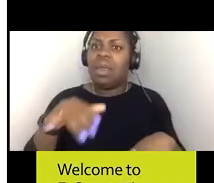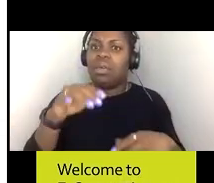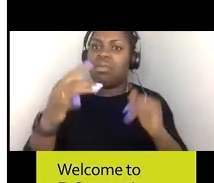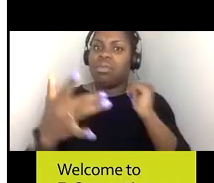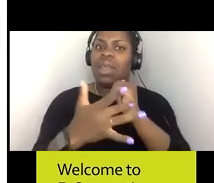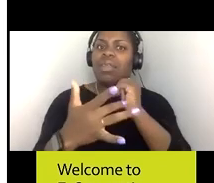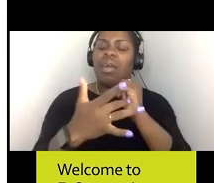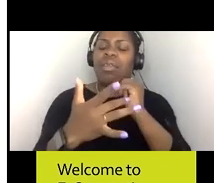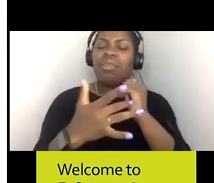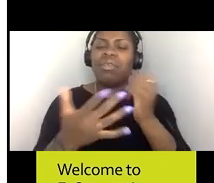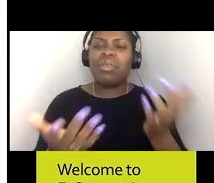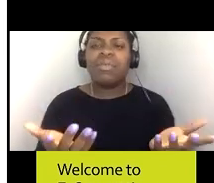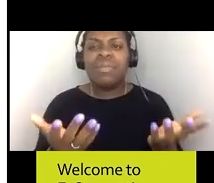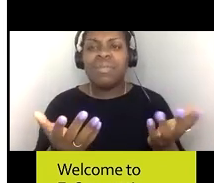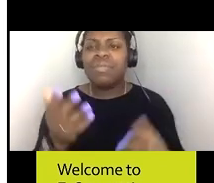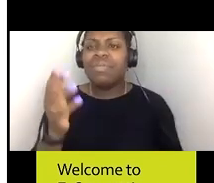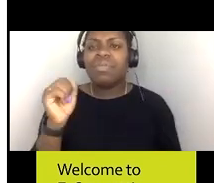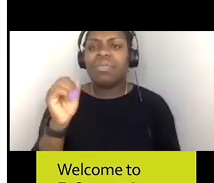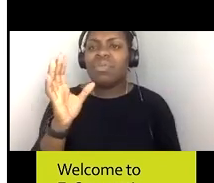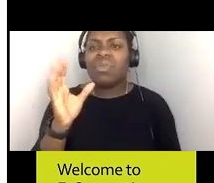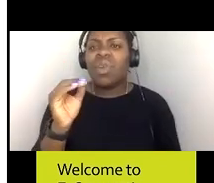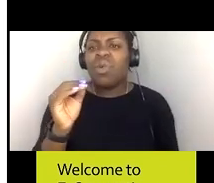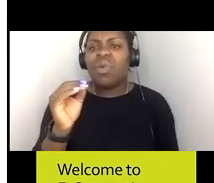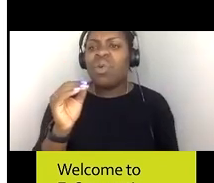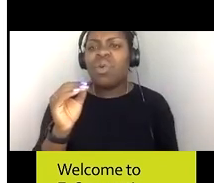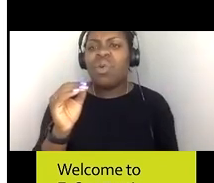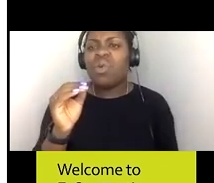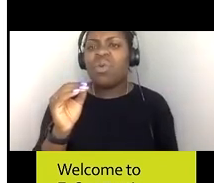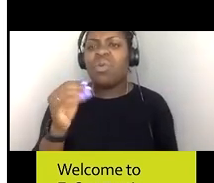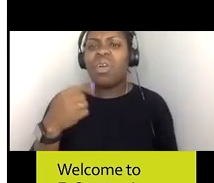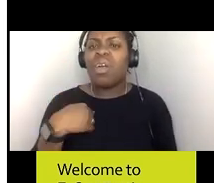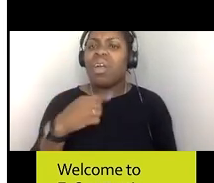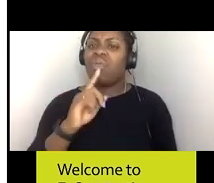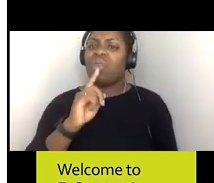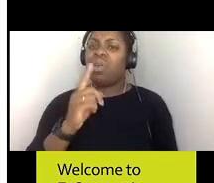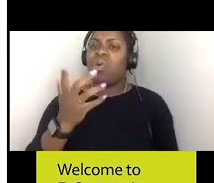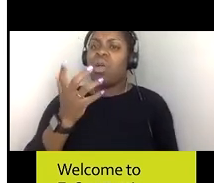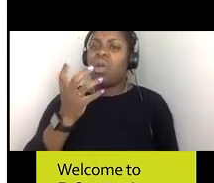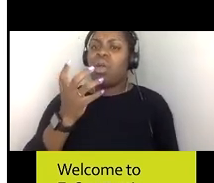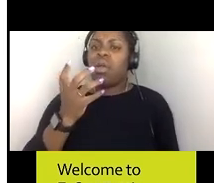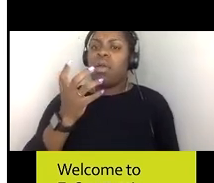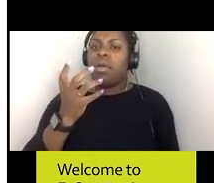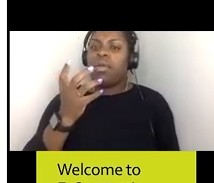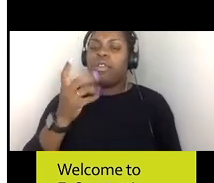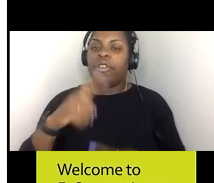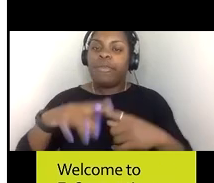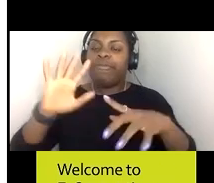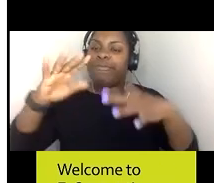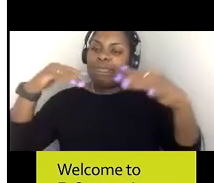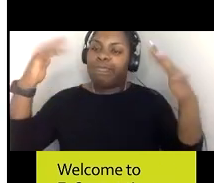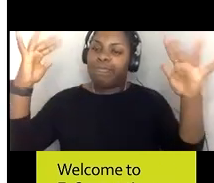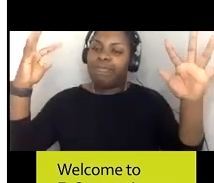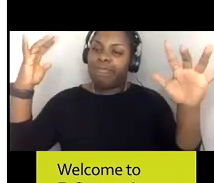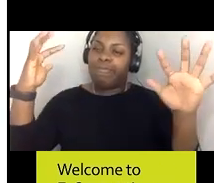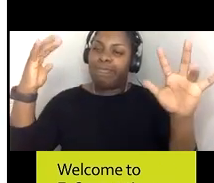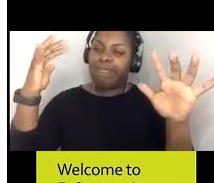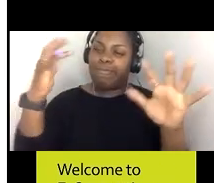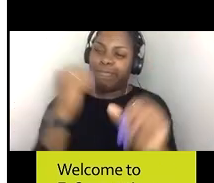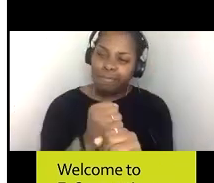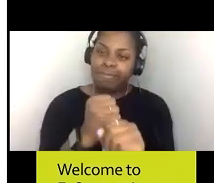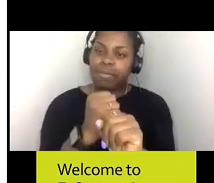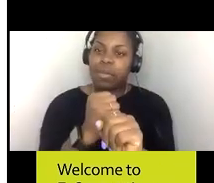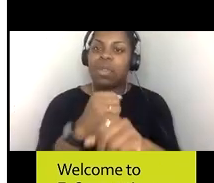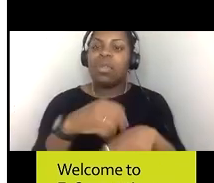pero toda esta tecnología está cogiendo los data de mucha gente. Entonces quiero empezar